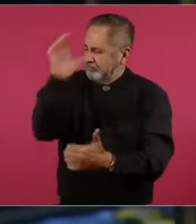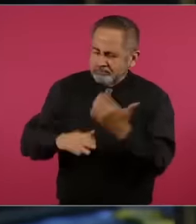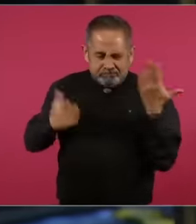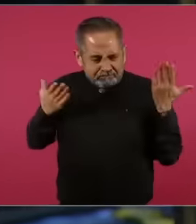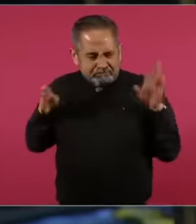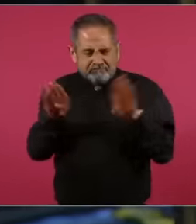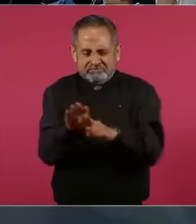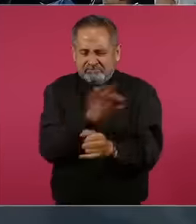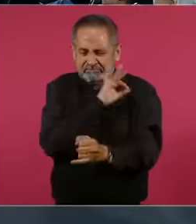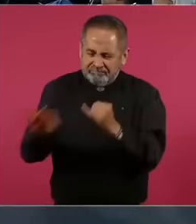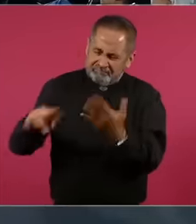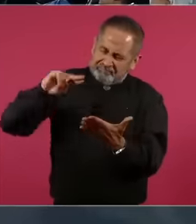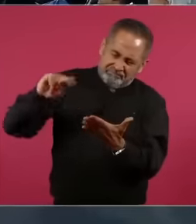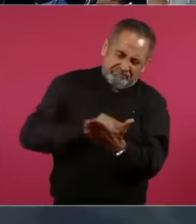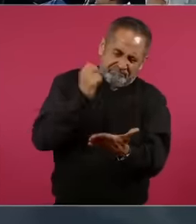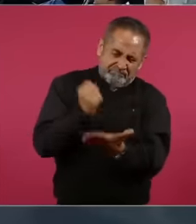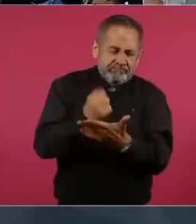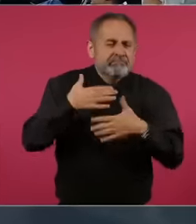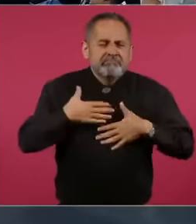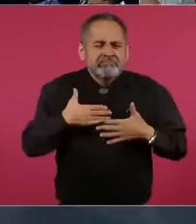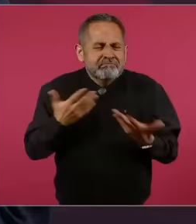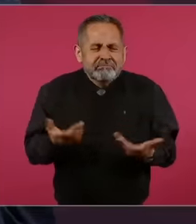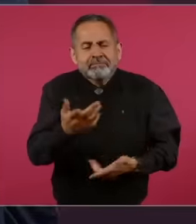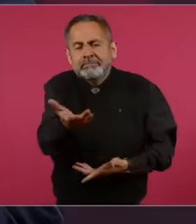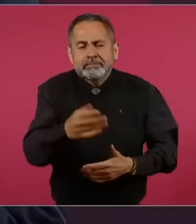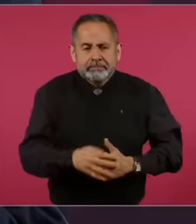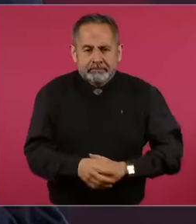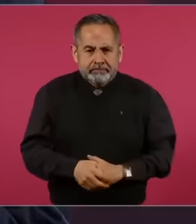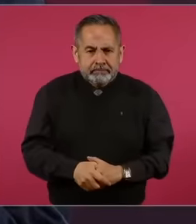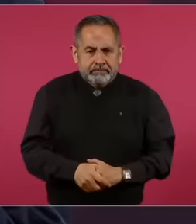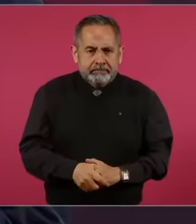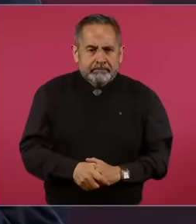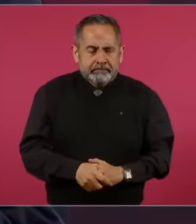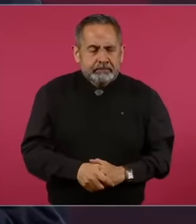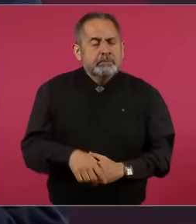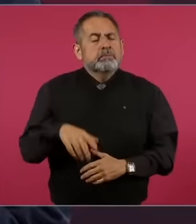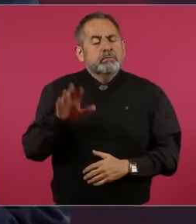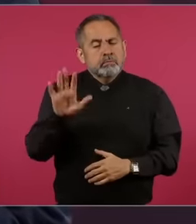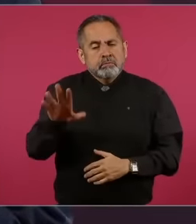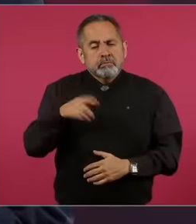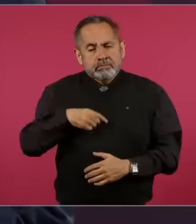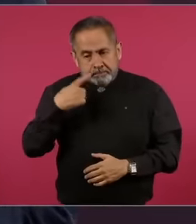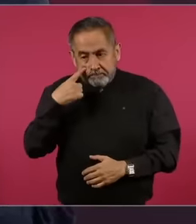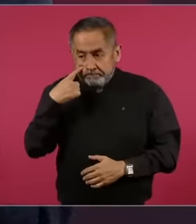presidente? Y muchísimas gracias. Bueno, decidieron en el Congreso,